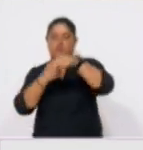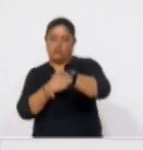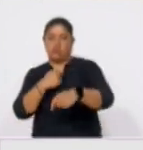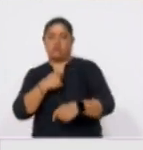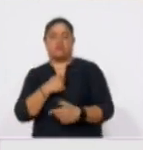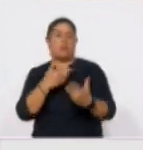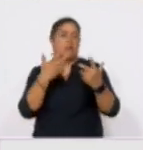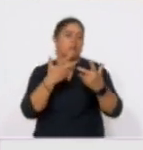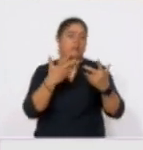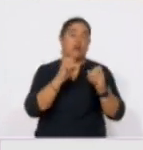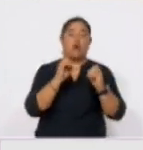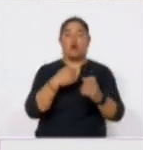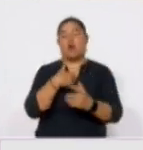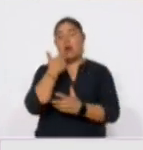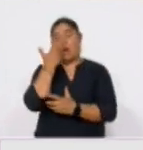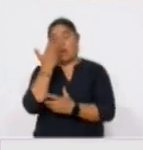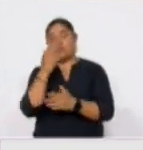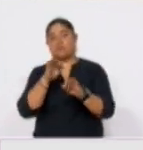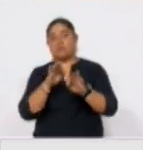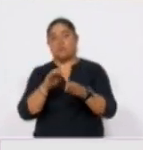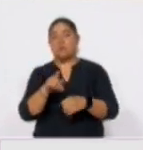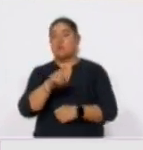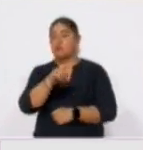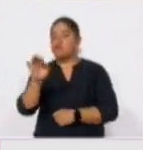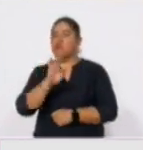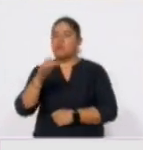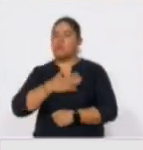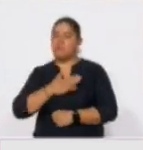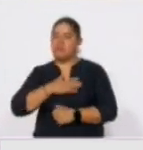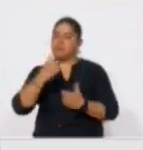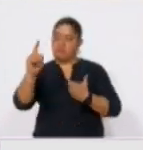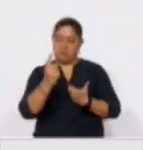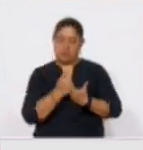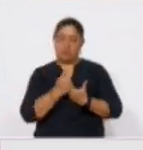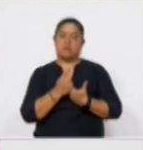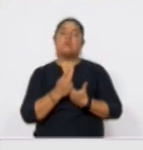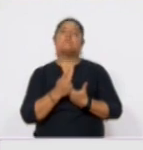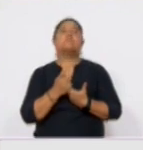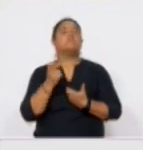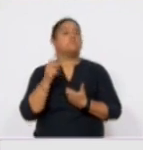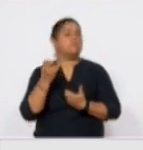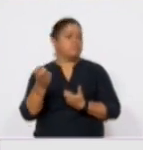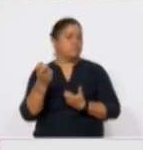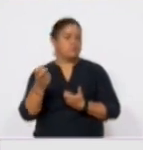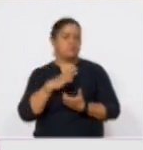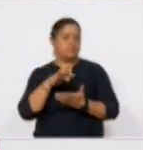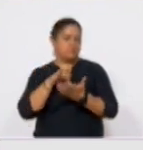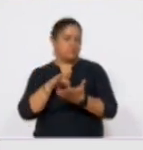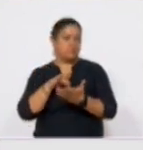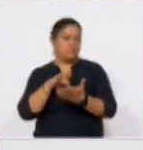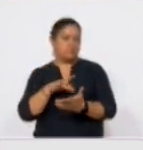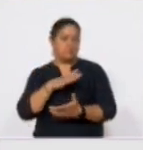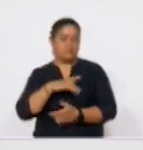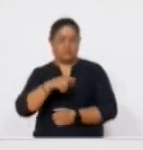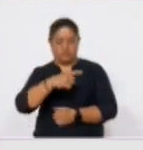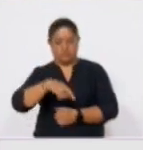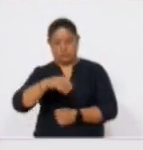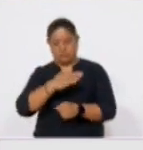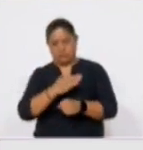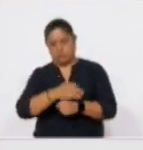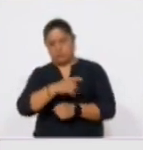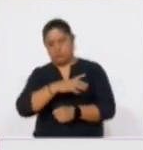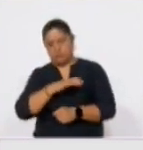que pretendemos hacer, de lo que pueden venir a preguntar con nosotros, cómo podemos apoyarnos, el tener una estación como esta que tenga